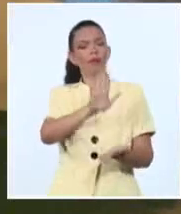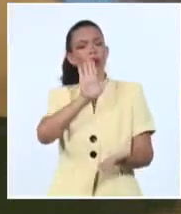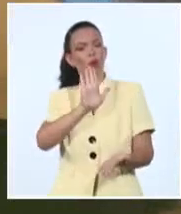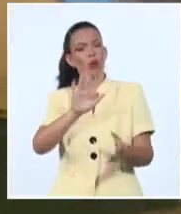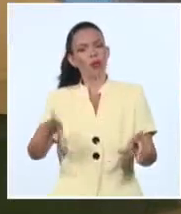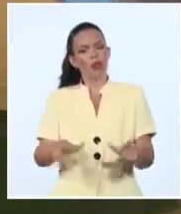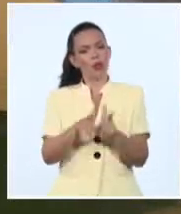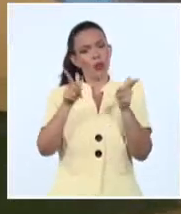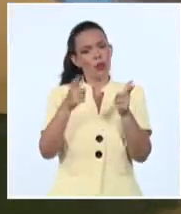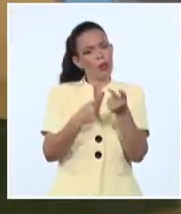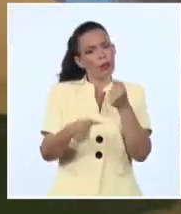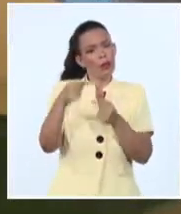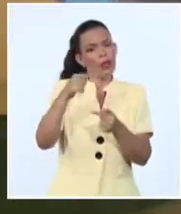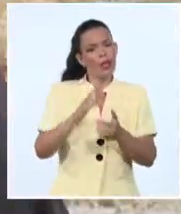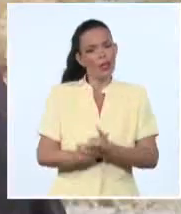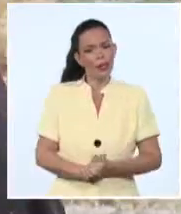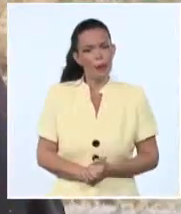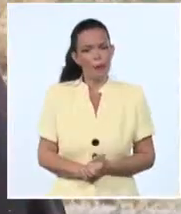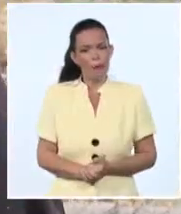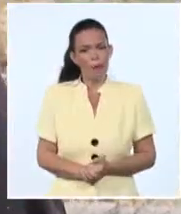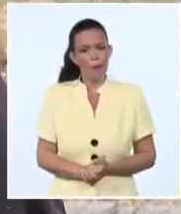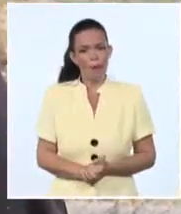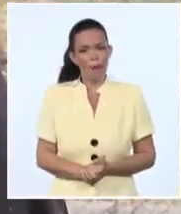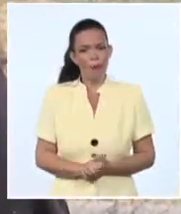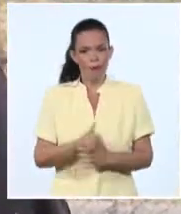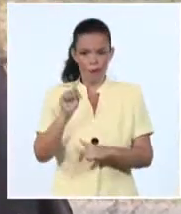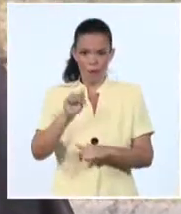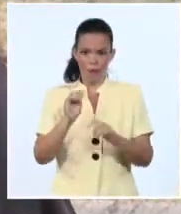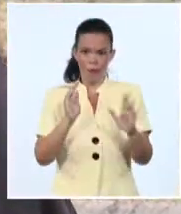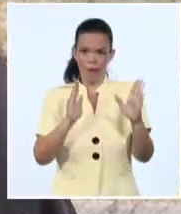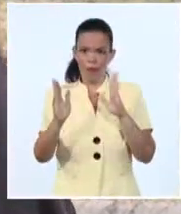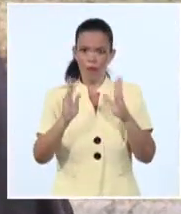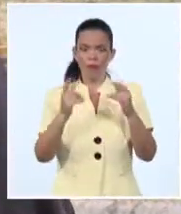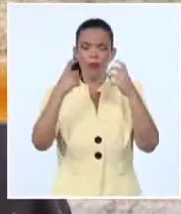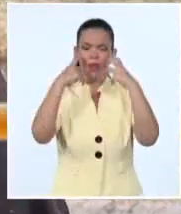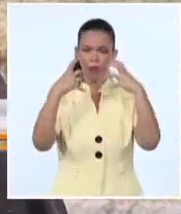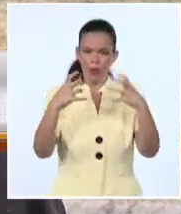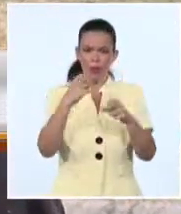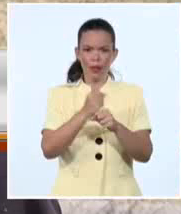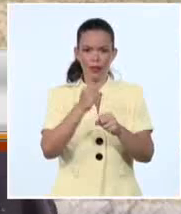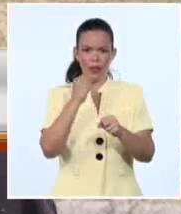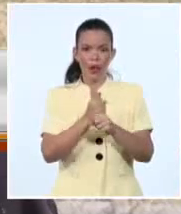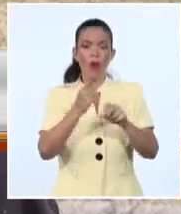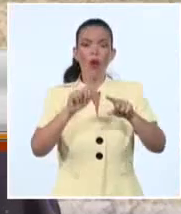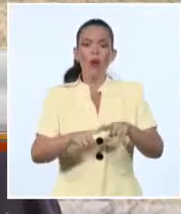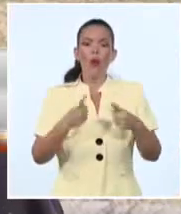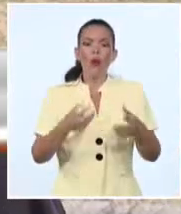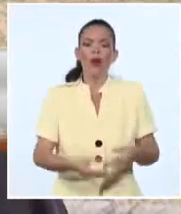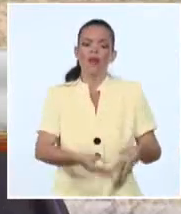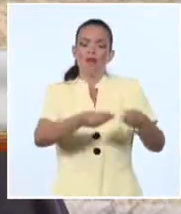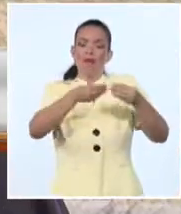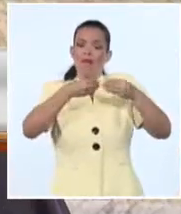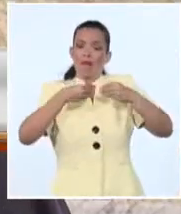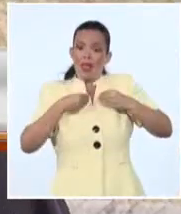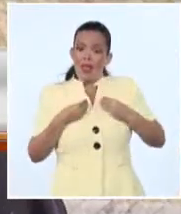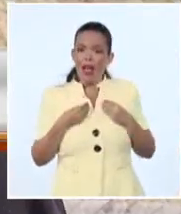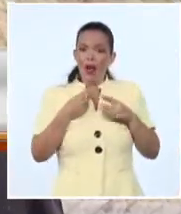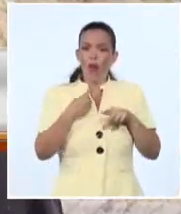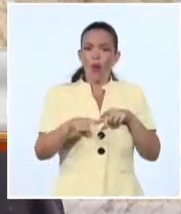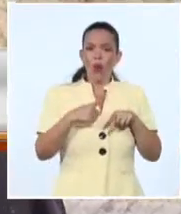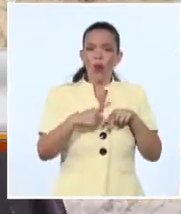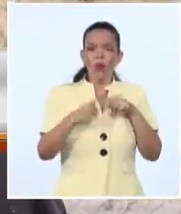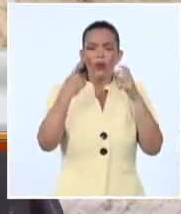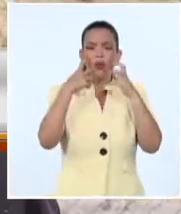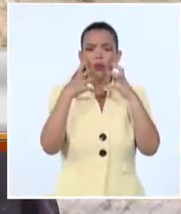industria. Esta estación juega un papel importante porque es la que aporta la materia prima fundamental para el alevinaje,